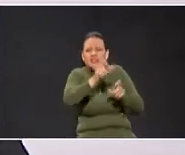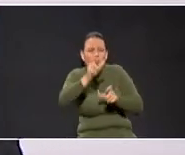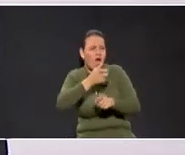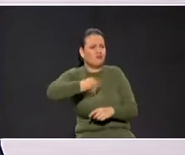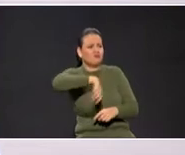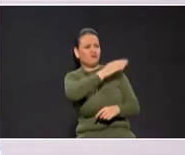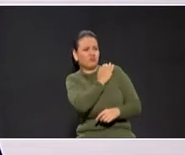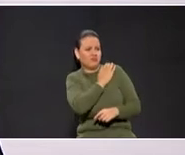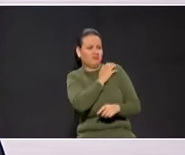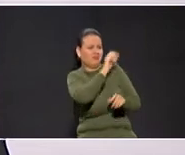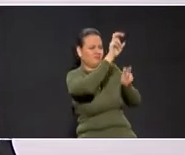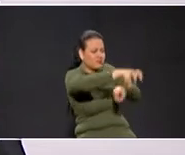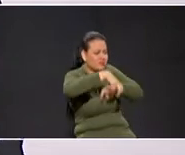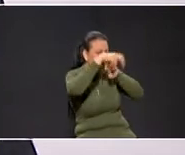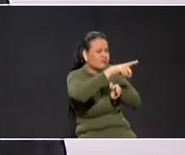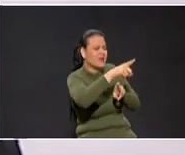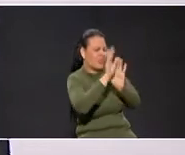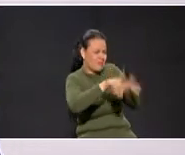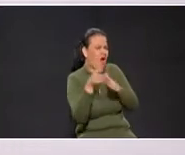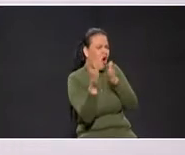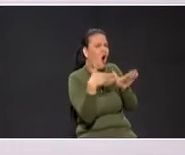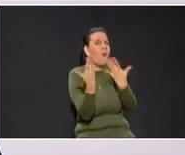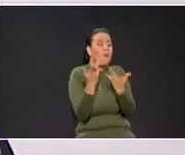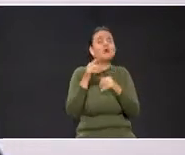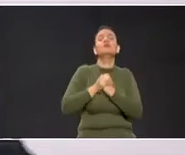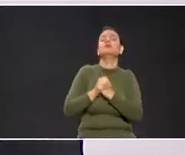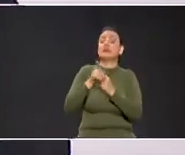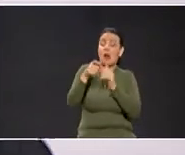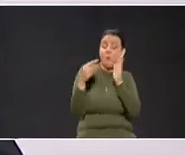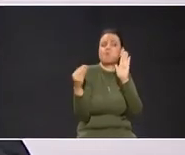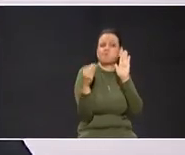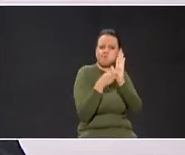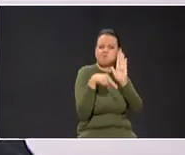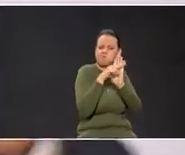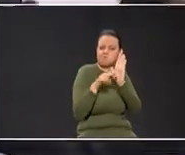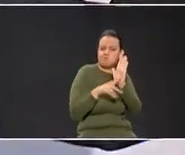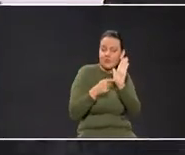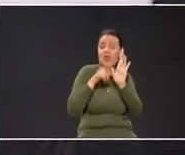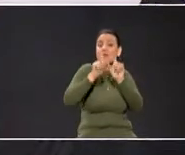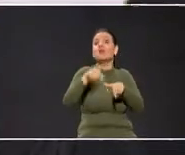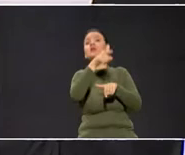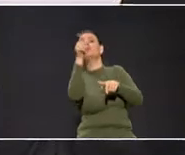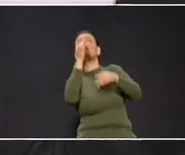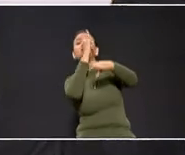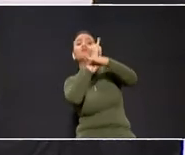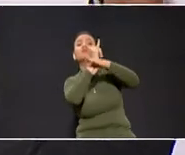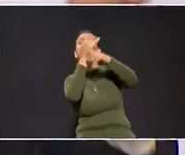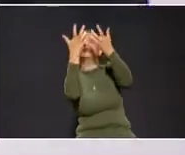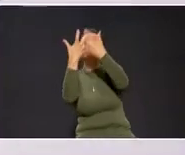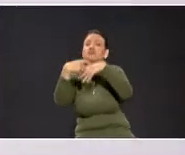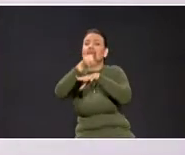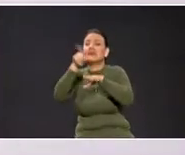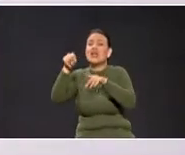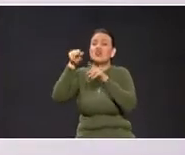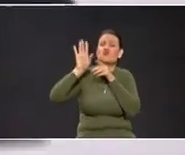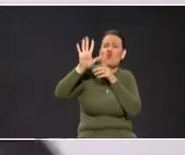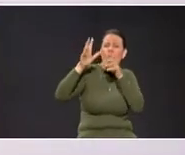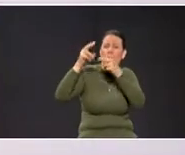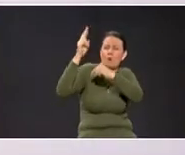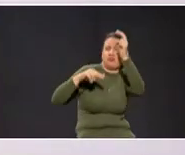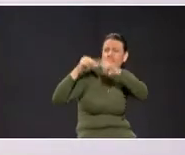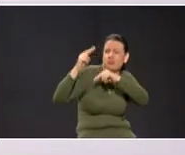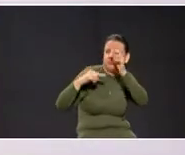implementación del sistema municipal de participación que está consagrado en el pot protegeré la industria frente al macroproyecto río sur y la residencia